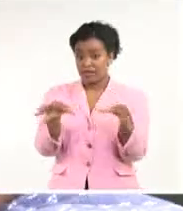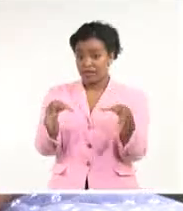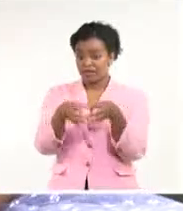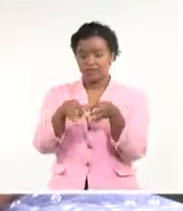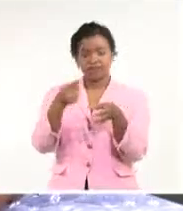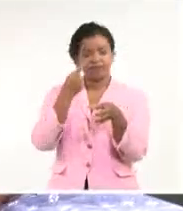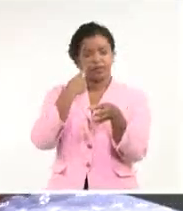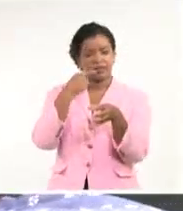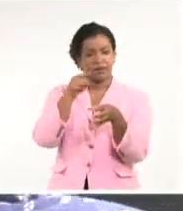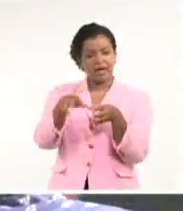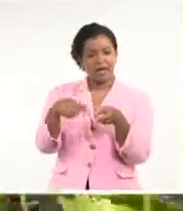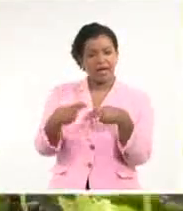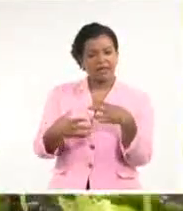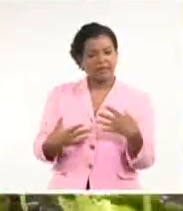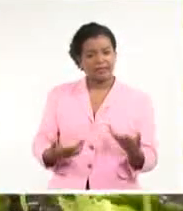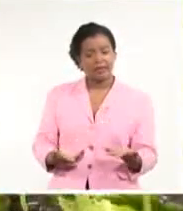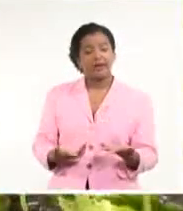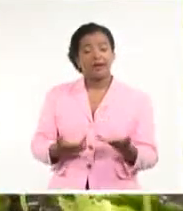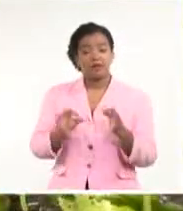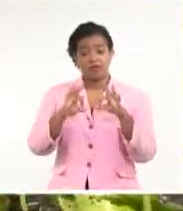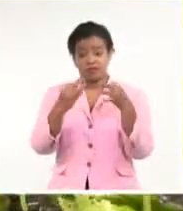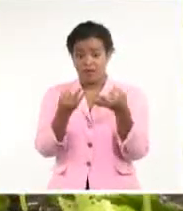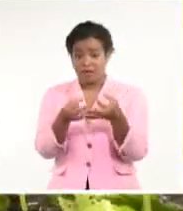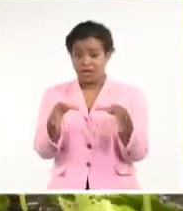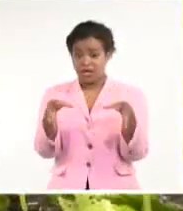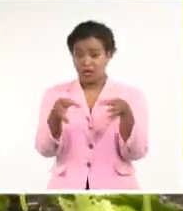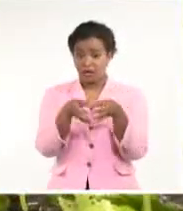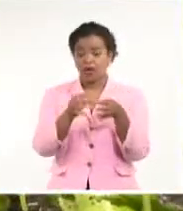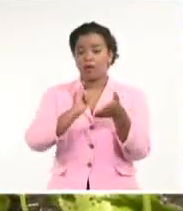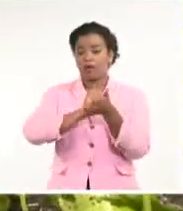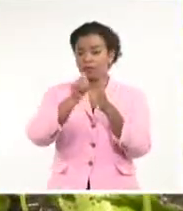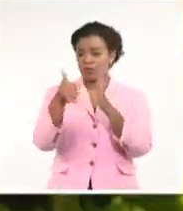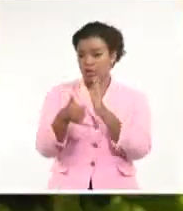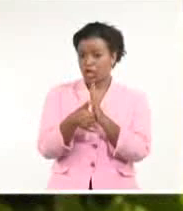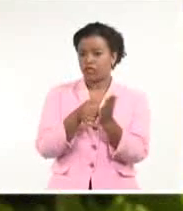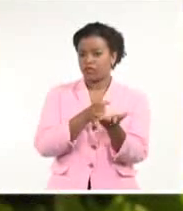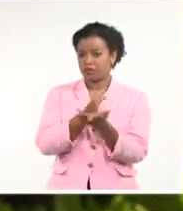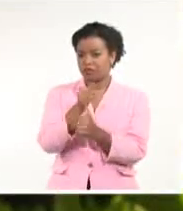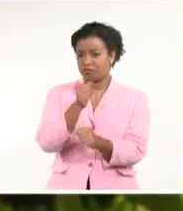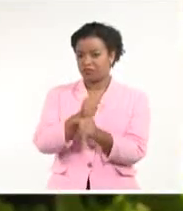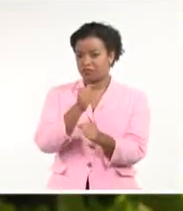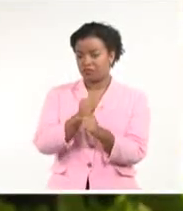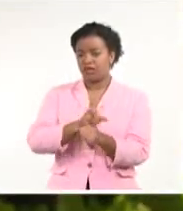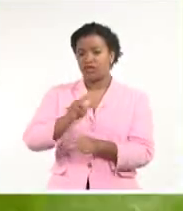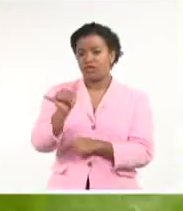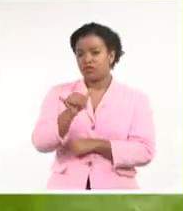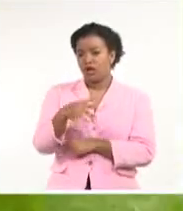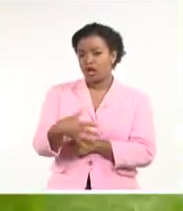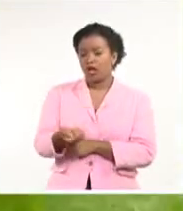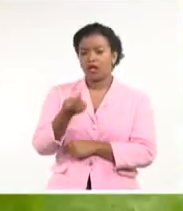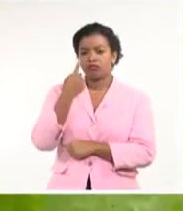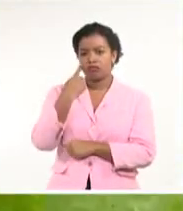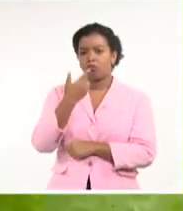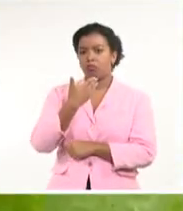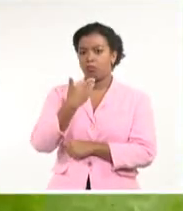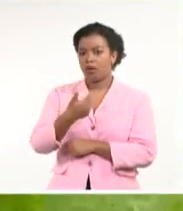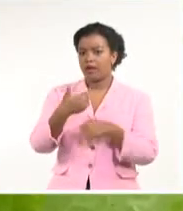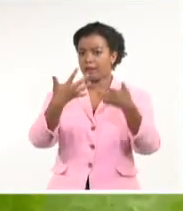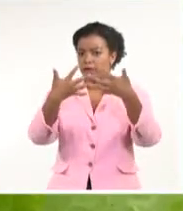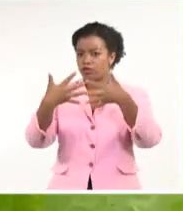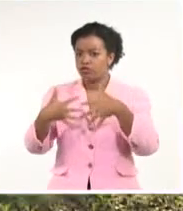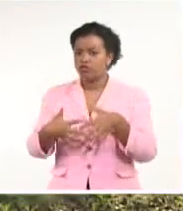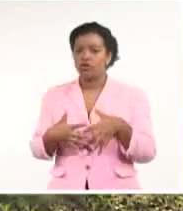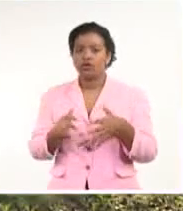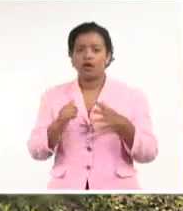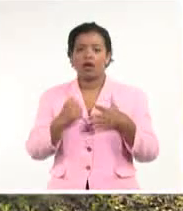solo por la vinculación de sus miembros en un proyecto agroecológico y resiliente, sino además por el positivo impacto de sus producciones para la